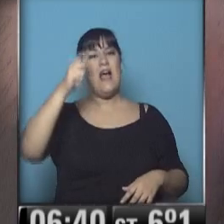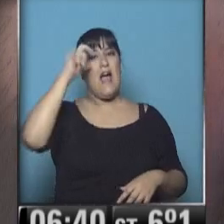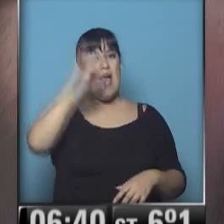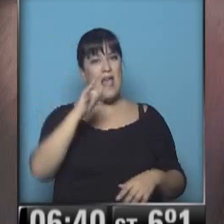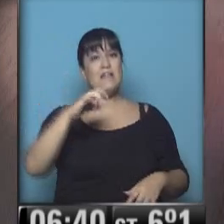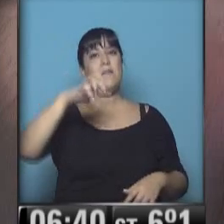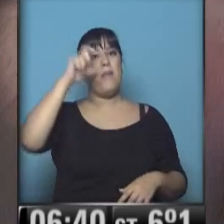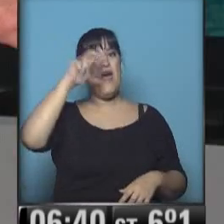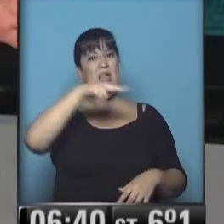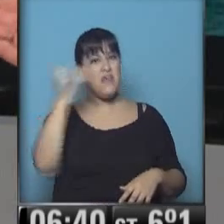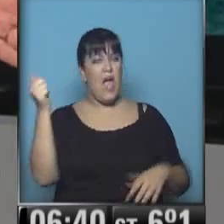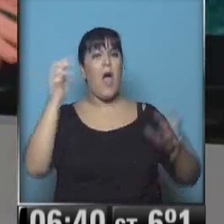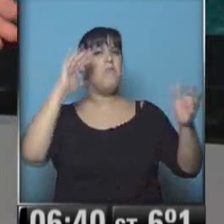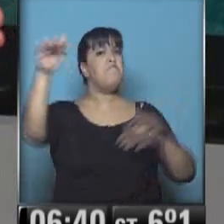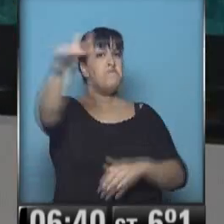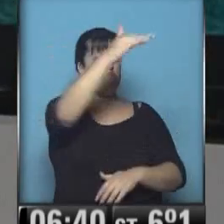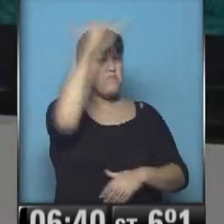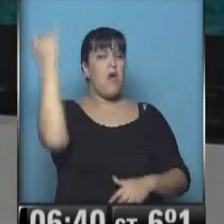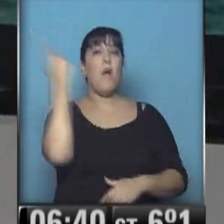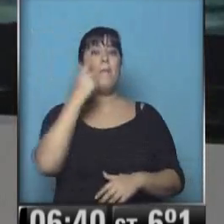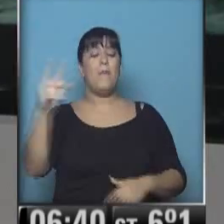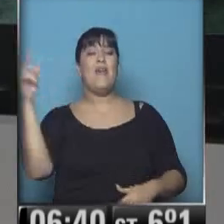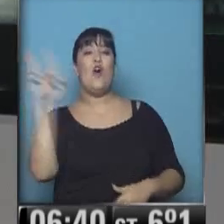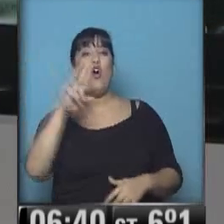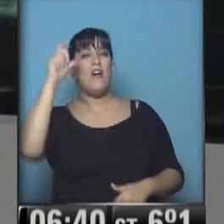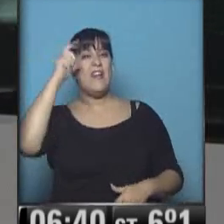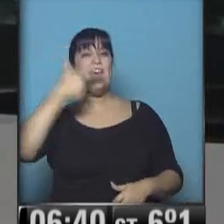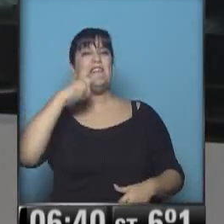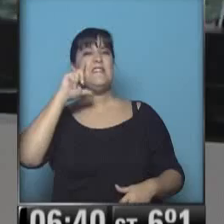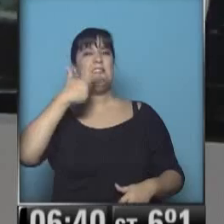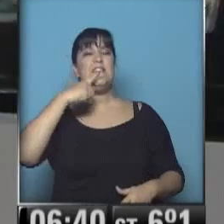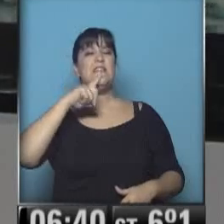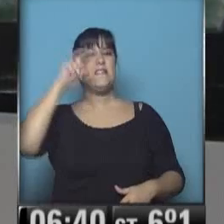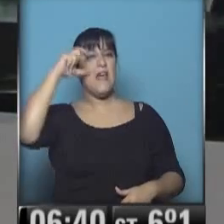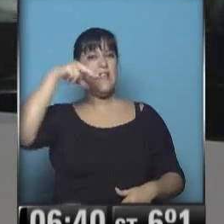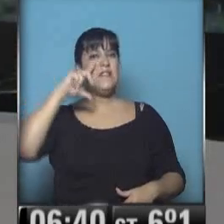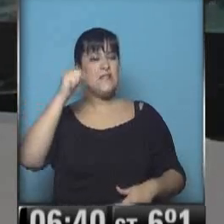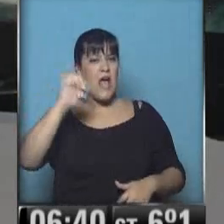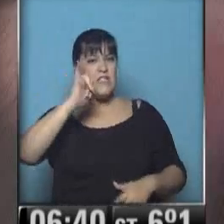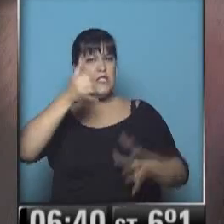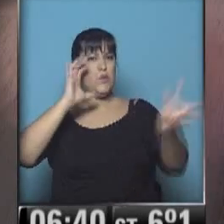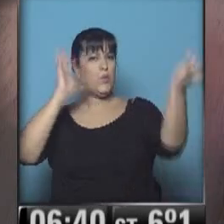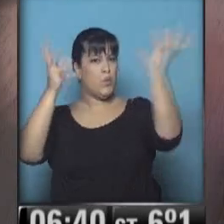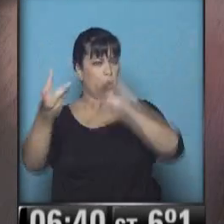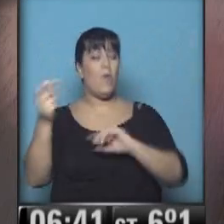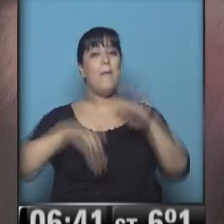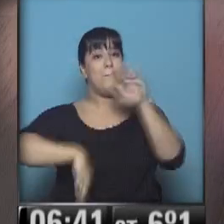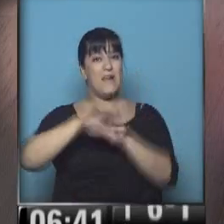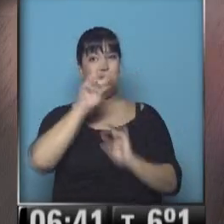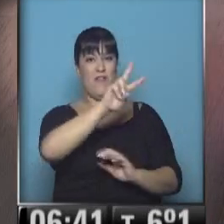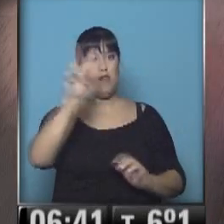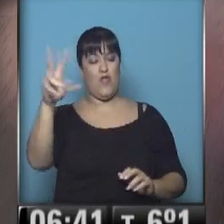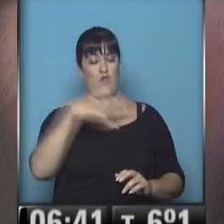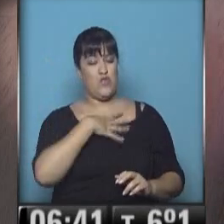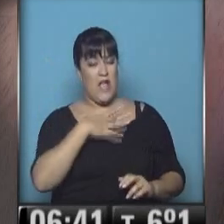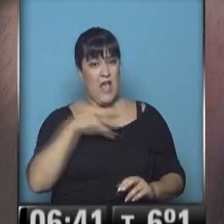Resistencia tiene algo de nubosidad, la ciudad de Resistencia, con una máxima de 22 estimada. Para la provincia